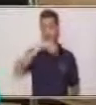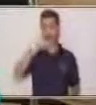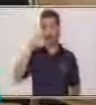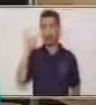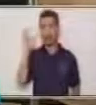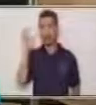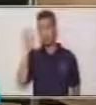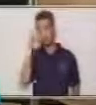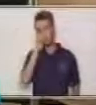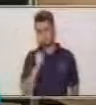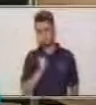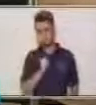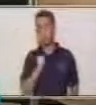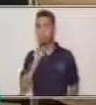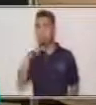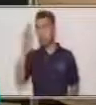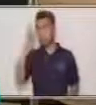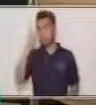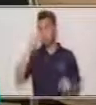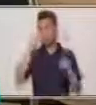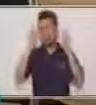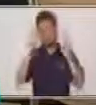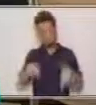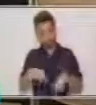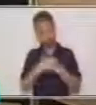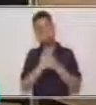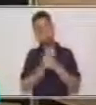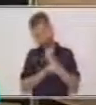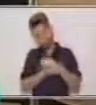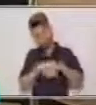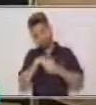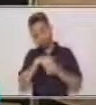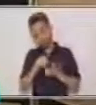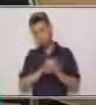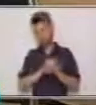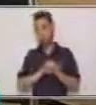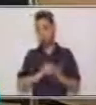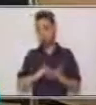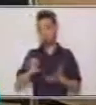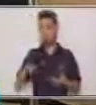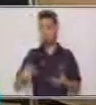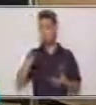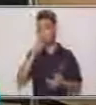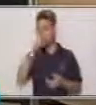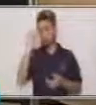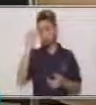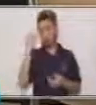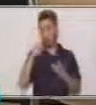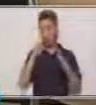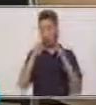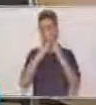Te recordamos entonces lavarte las manos con agua y jabón y no olvides, quédate en casa.